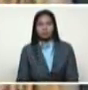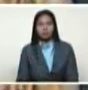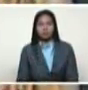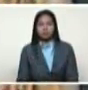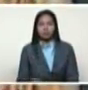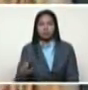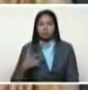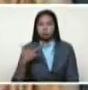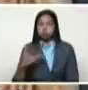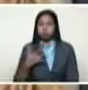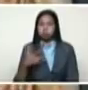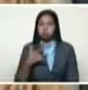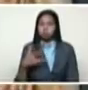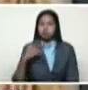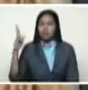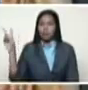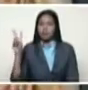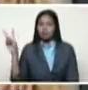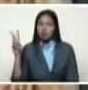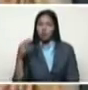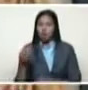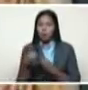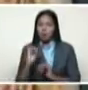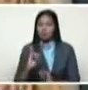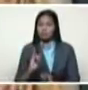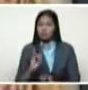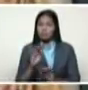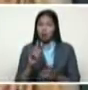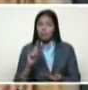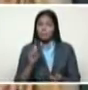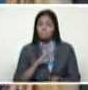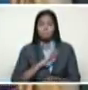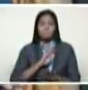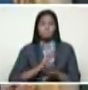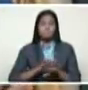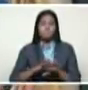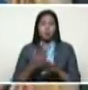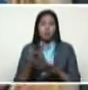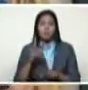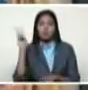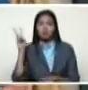Venezuela, se hacen daño a sí mismos. Porque Venezuela va a seguir su rumbo. Vamos a seguir en nuestro trabajo.